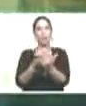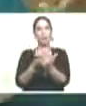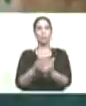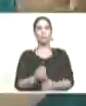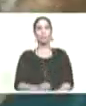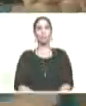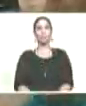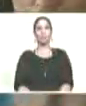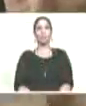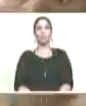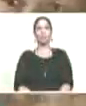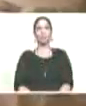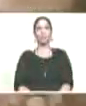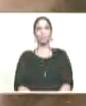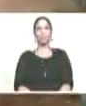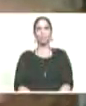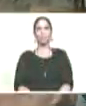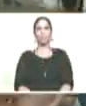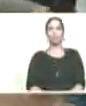hermanas!